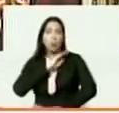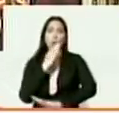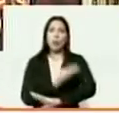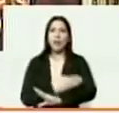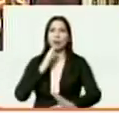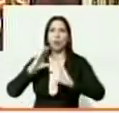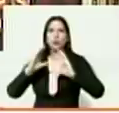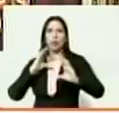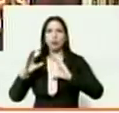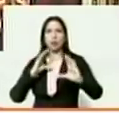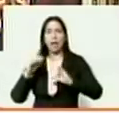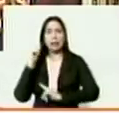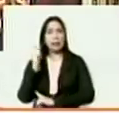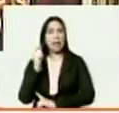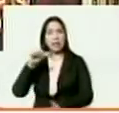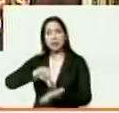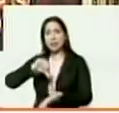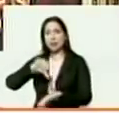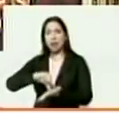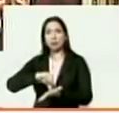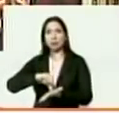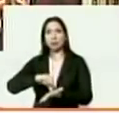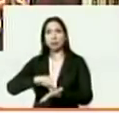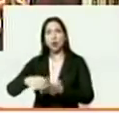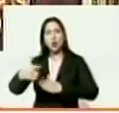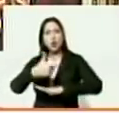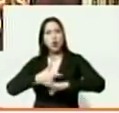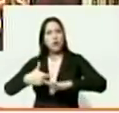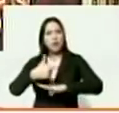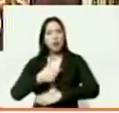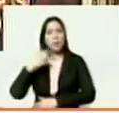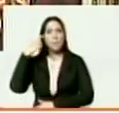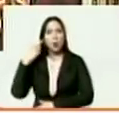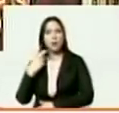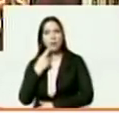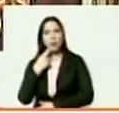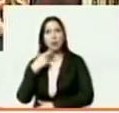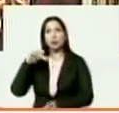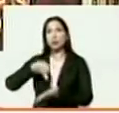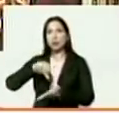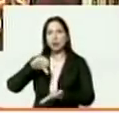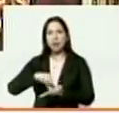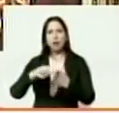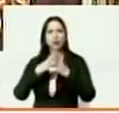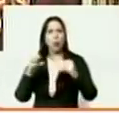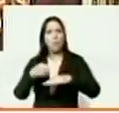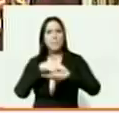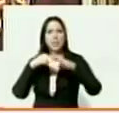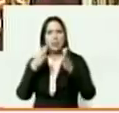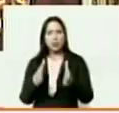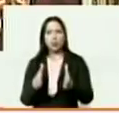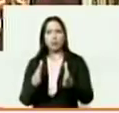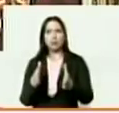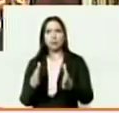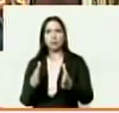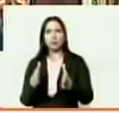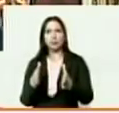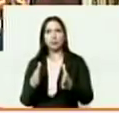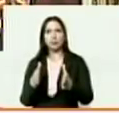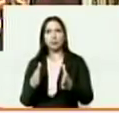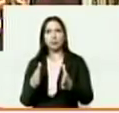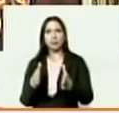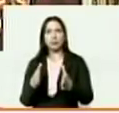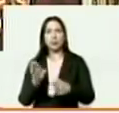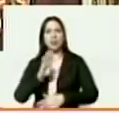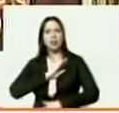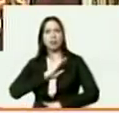comunicacional. Y es una tarea central del gobierno bolivariano, central de todos los ministros, central, que hago